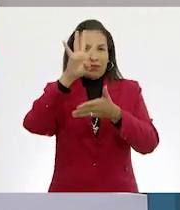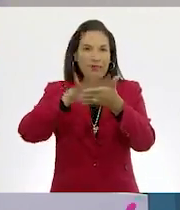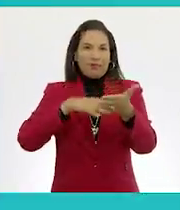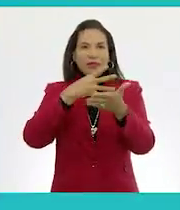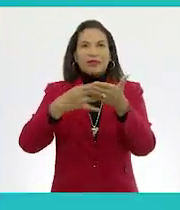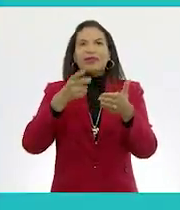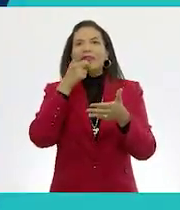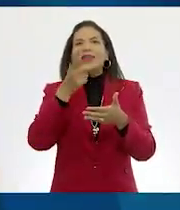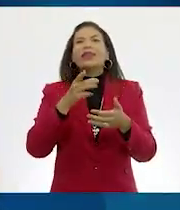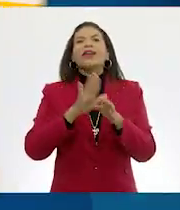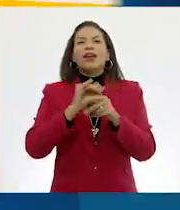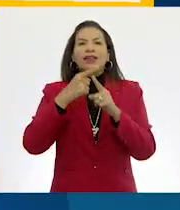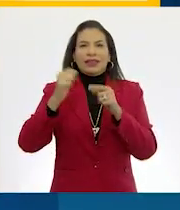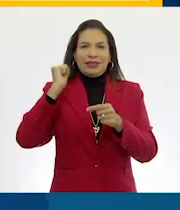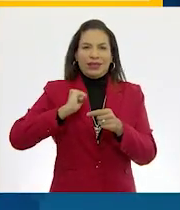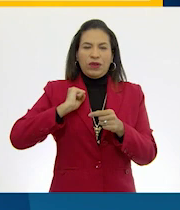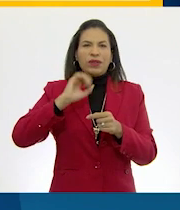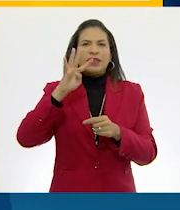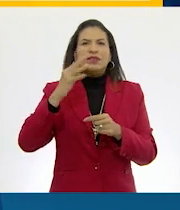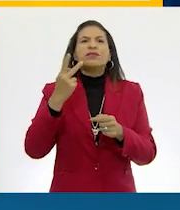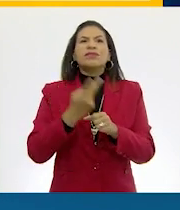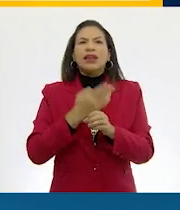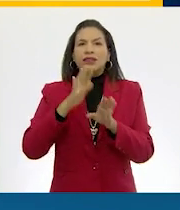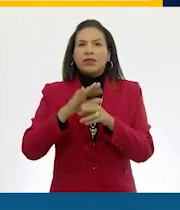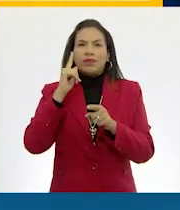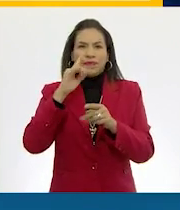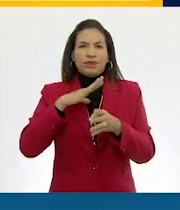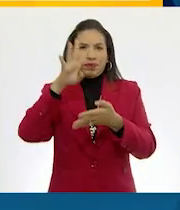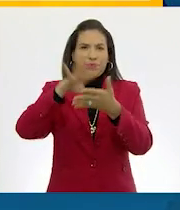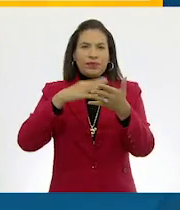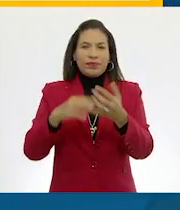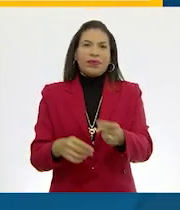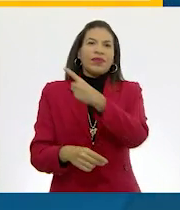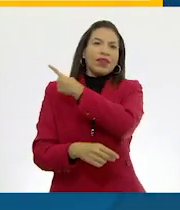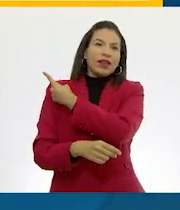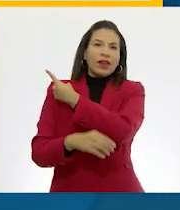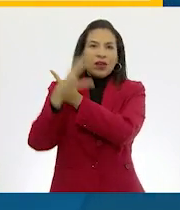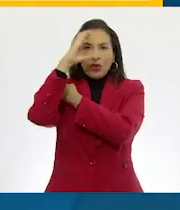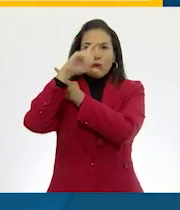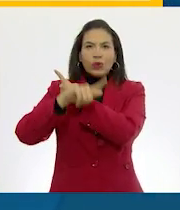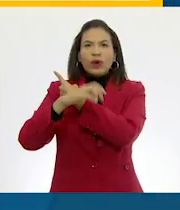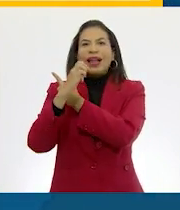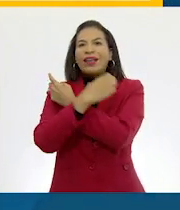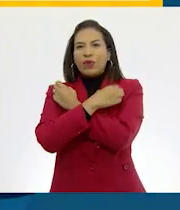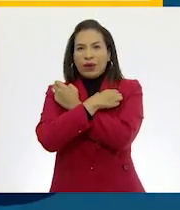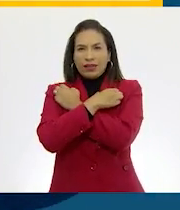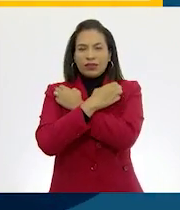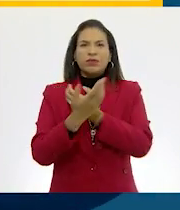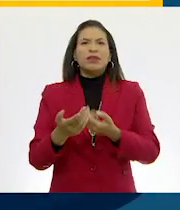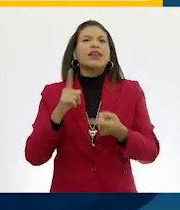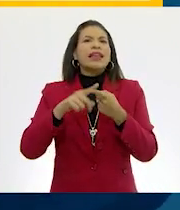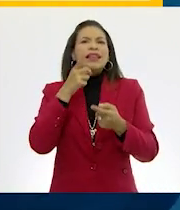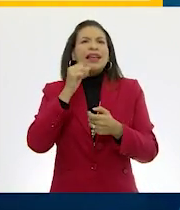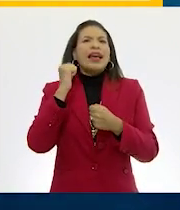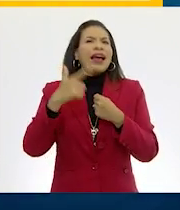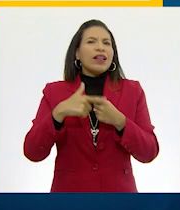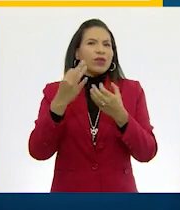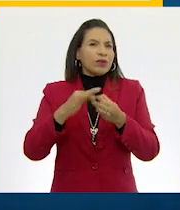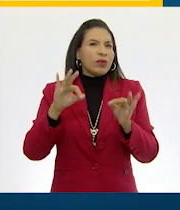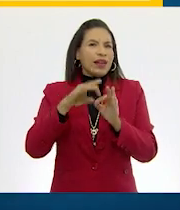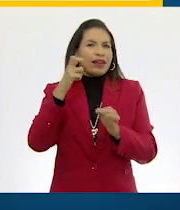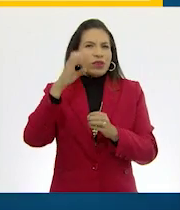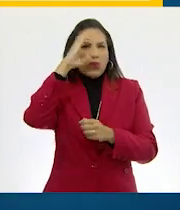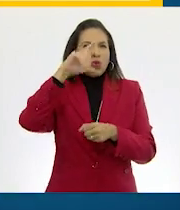que dice cambios durante el siglo XIX. Está dividida en cultura y educación. A ver, ¿quién me dice algo relevante sobre